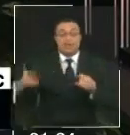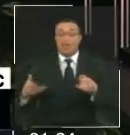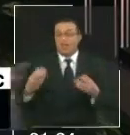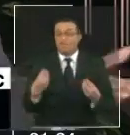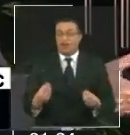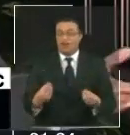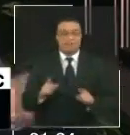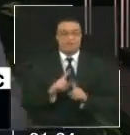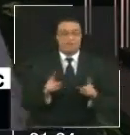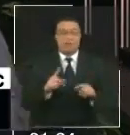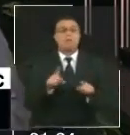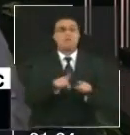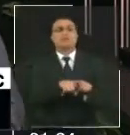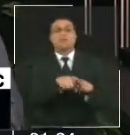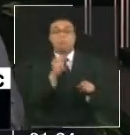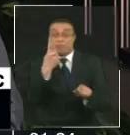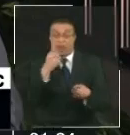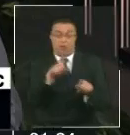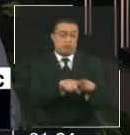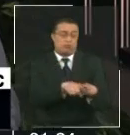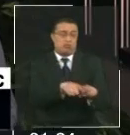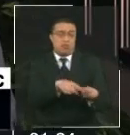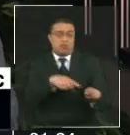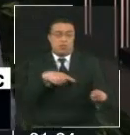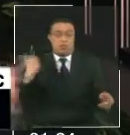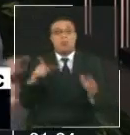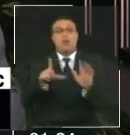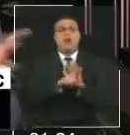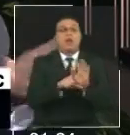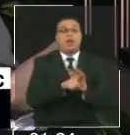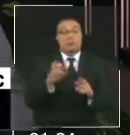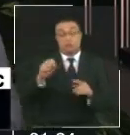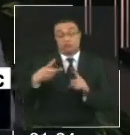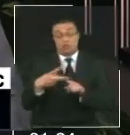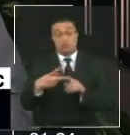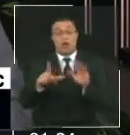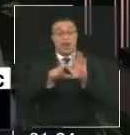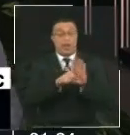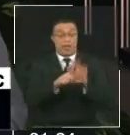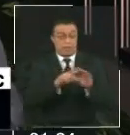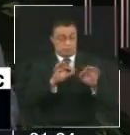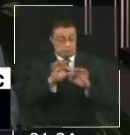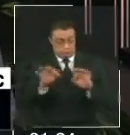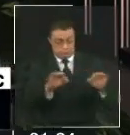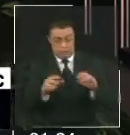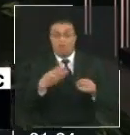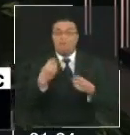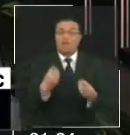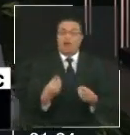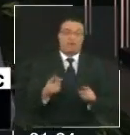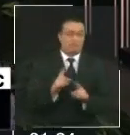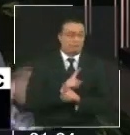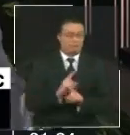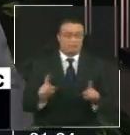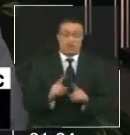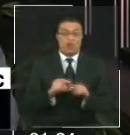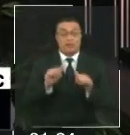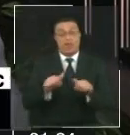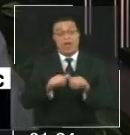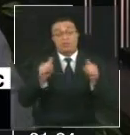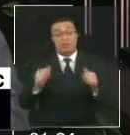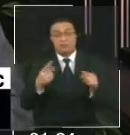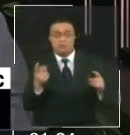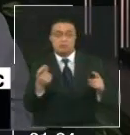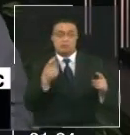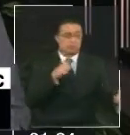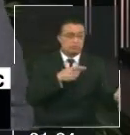bueno. Primero, porque se demoraron tanto en sacar la ley. Segundo, porque la ley en su diseño inicial no era especialmente bueno. Y además, por estos ires y